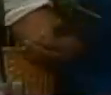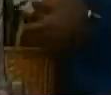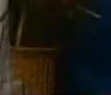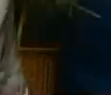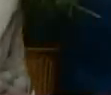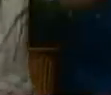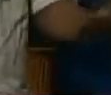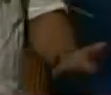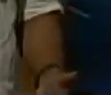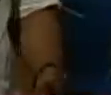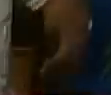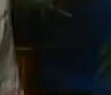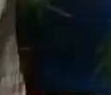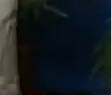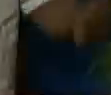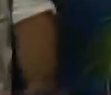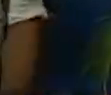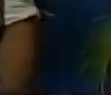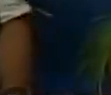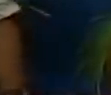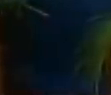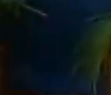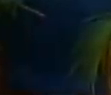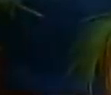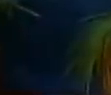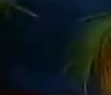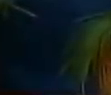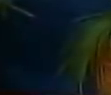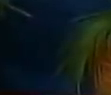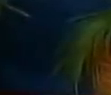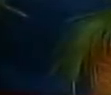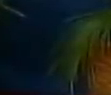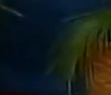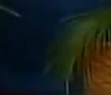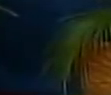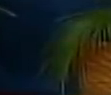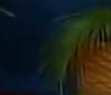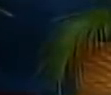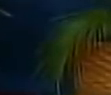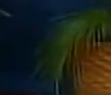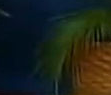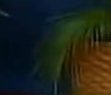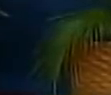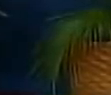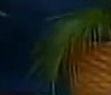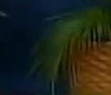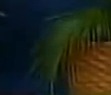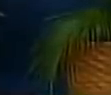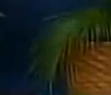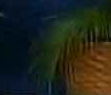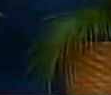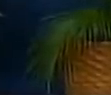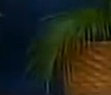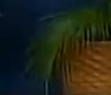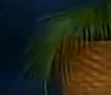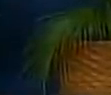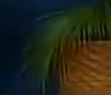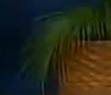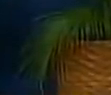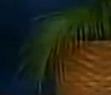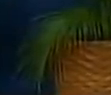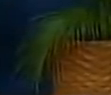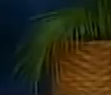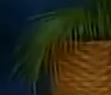nuestros alumnos, con nuestro pueblo, con nuestros compañeros de trabajo y con todo el mundo. Así se defiende la revolución. Aquí no se